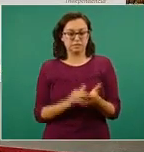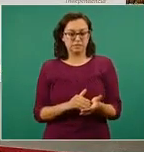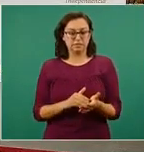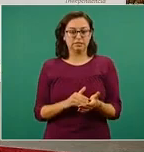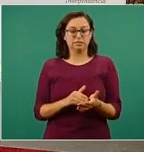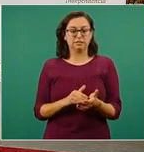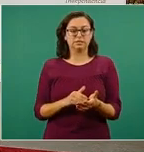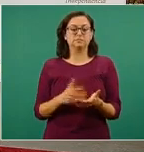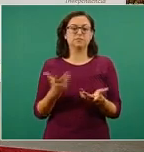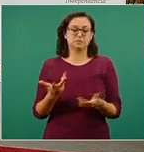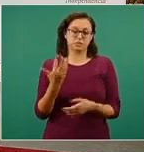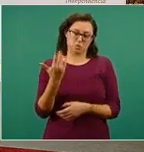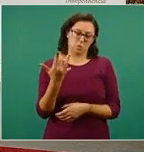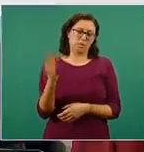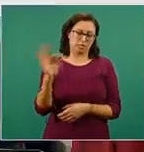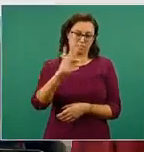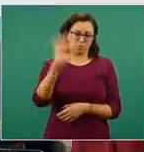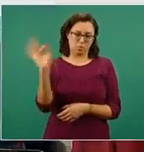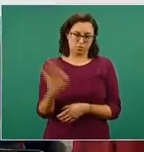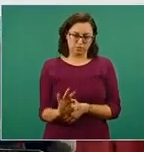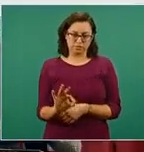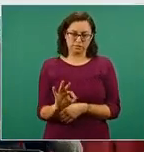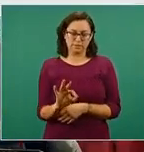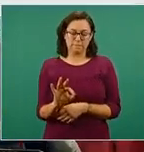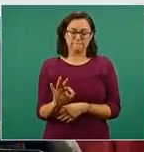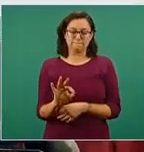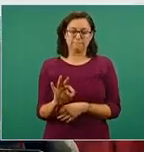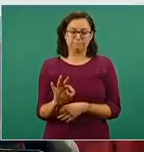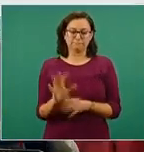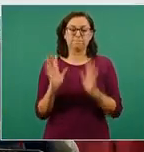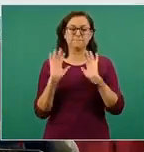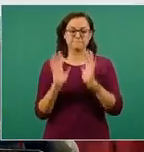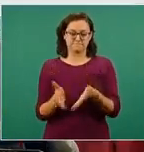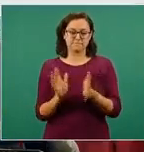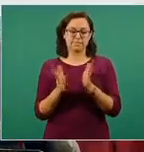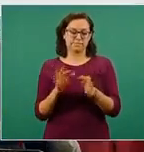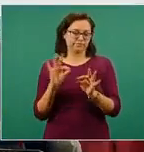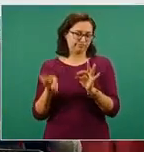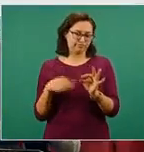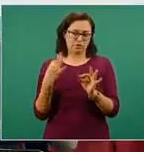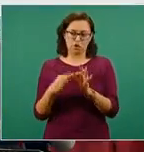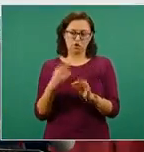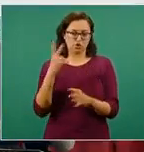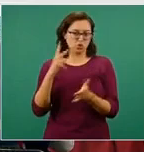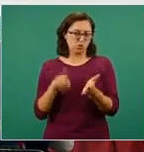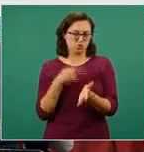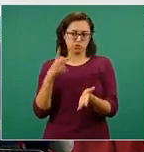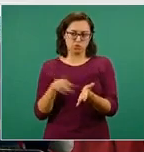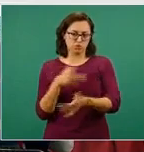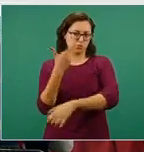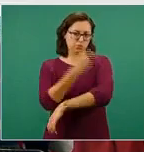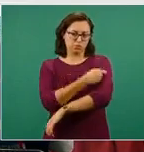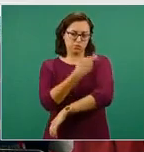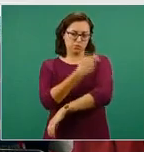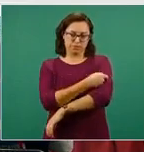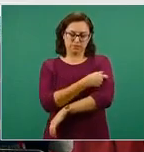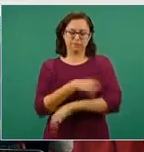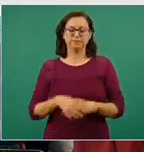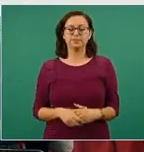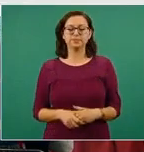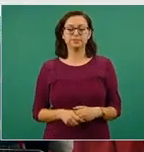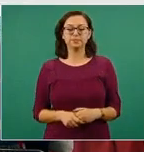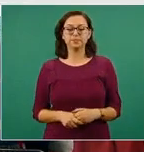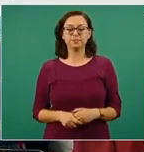5,567,666, poco más del 50% del total de personas vacunadas, ya cuentan con su esquema completo de